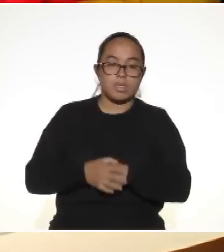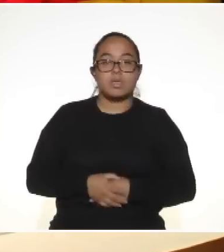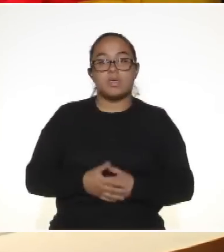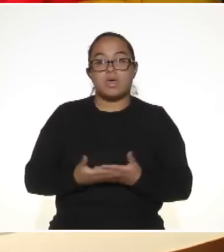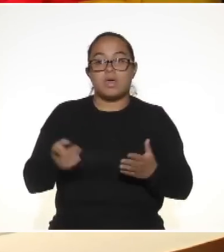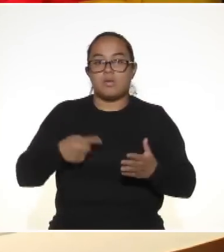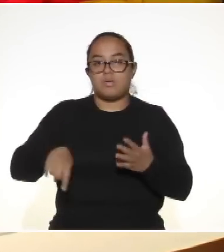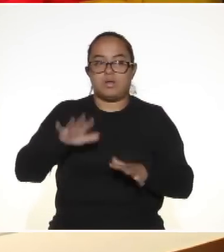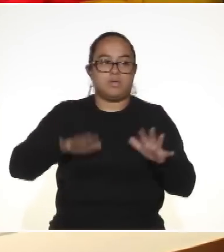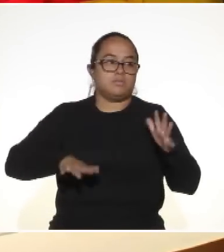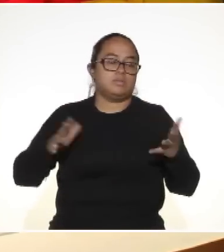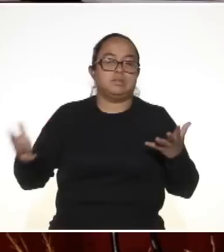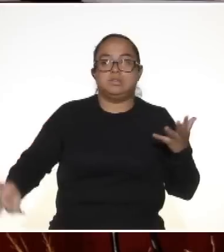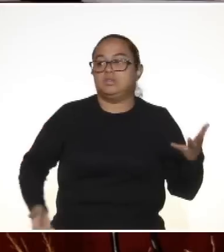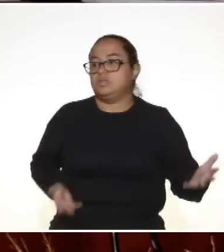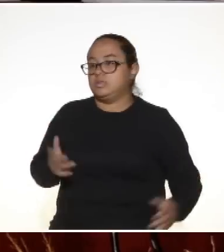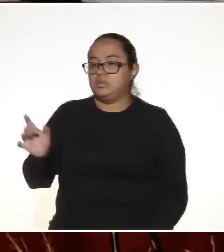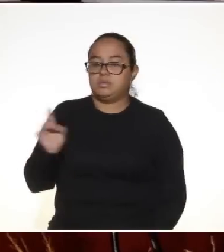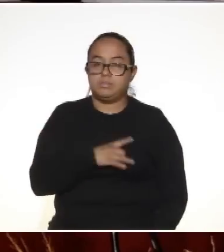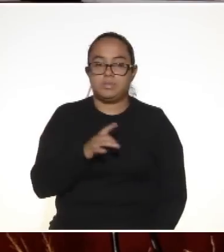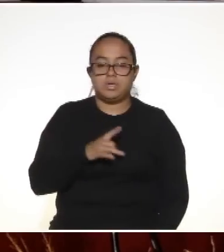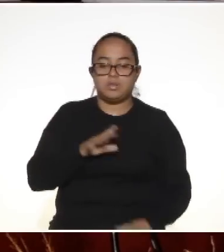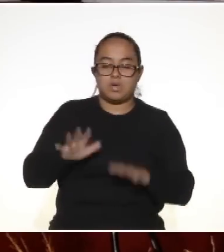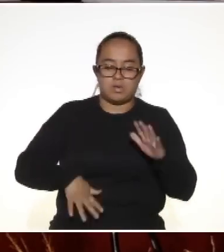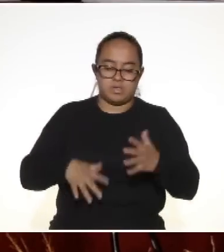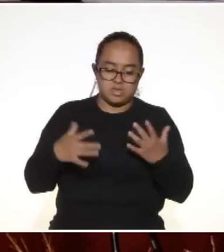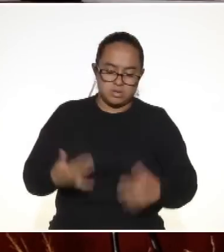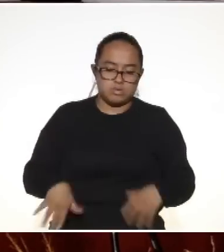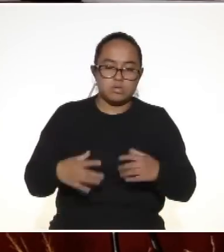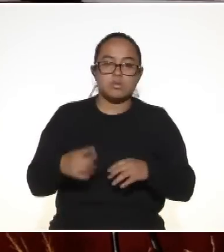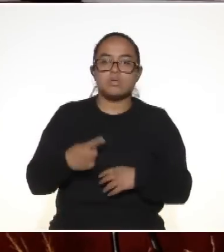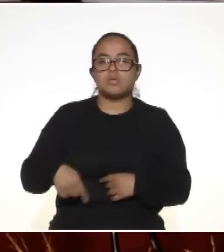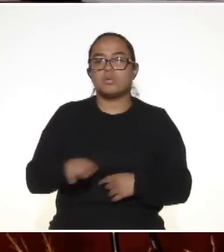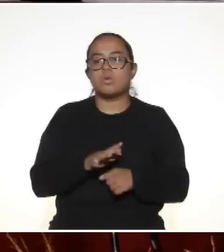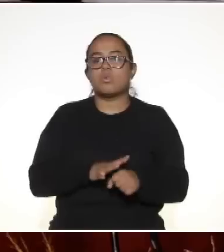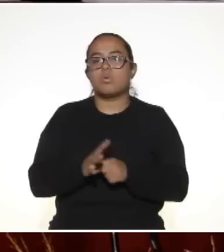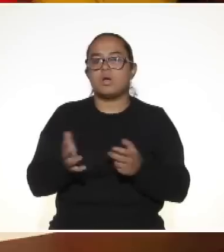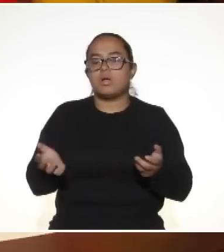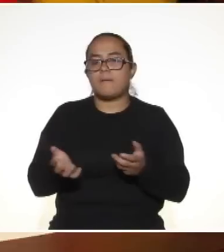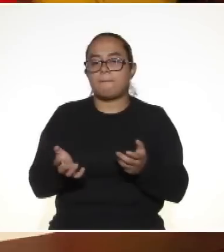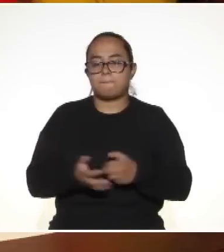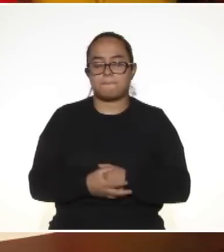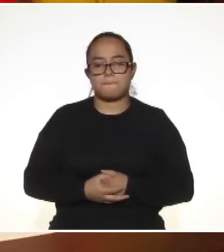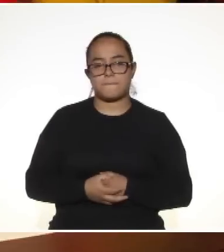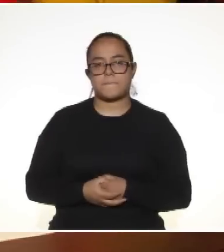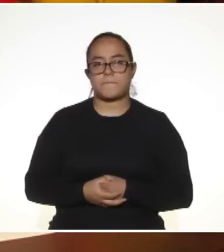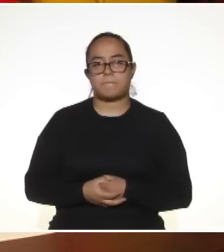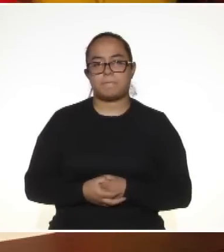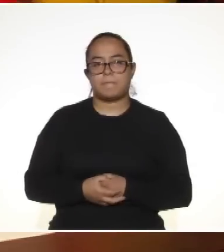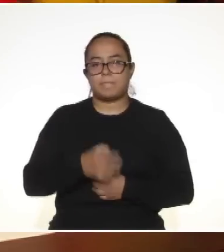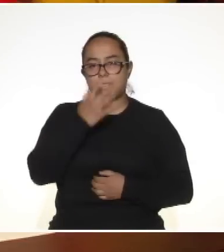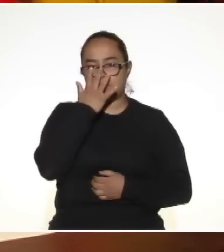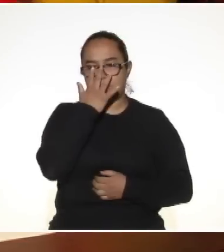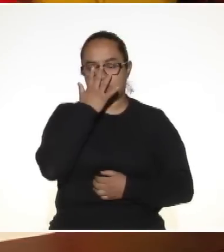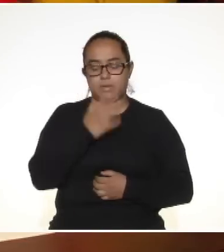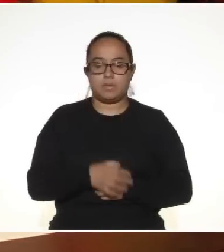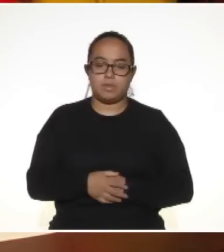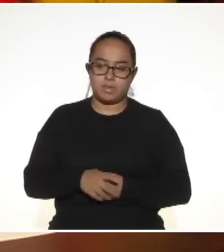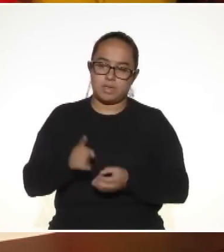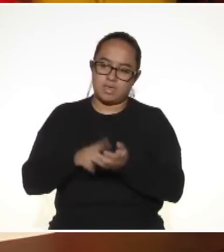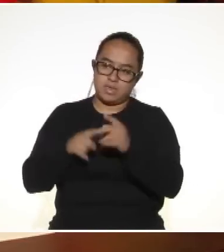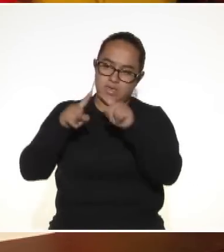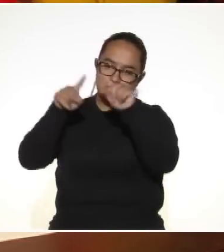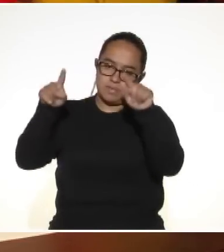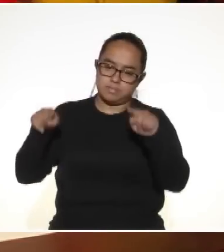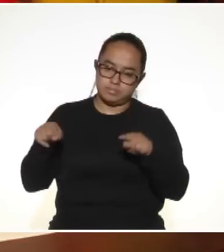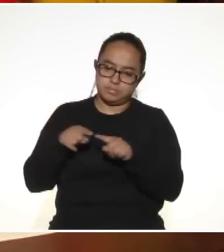en pánico y normalmente casi todas estas cosas son muy dolorosas. ¿Qué hacemos? Bueno, dentro de nuestro botiquín